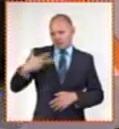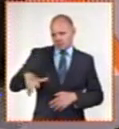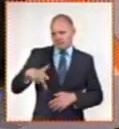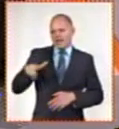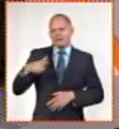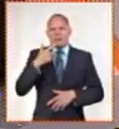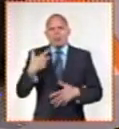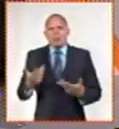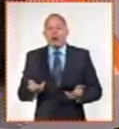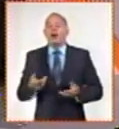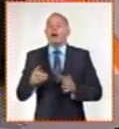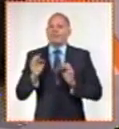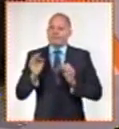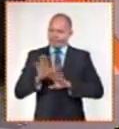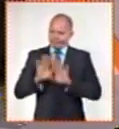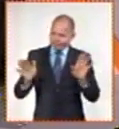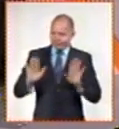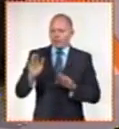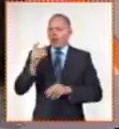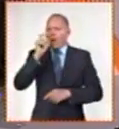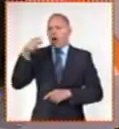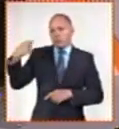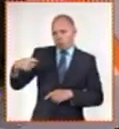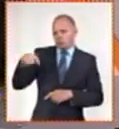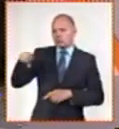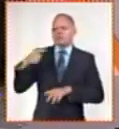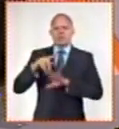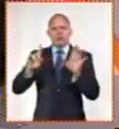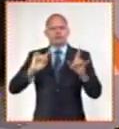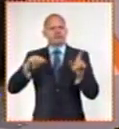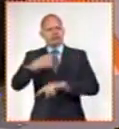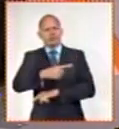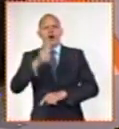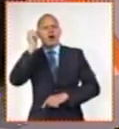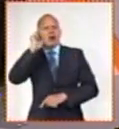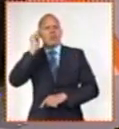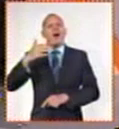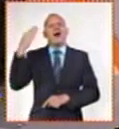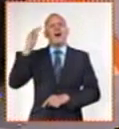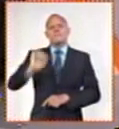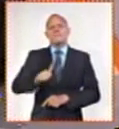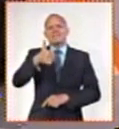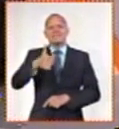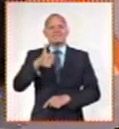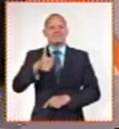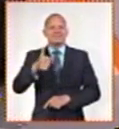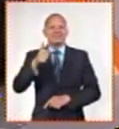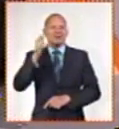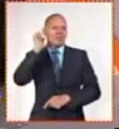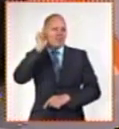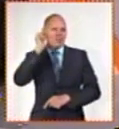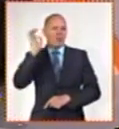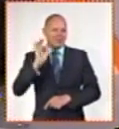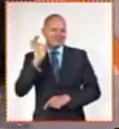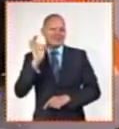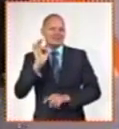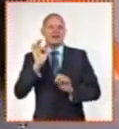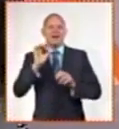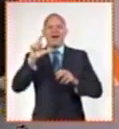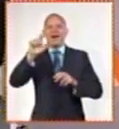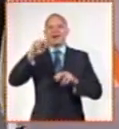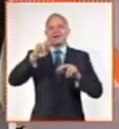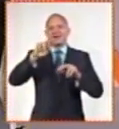de condenar con 12 años de cárcel a la actual vicepresidenta de ese país,